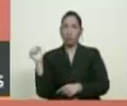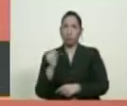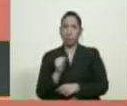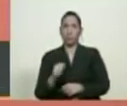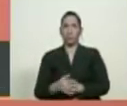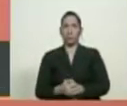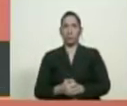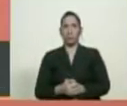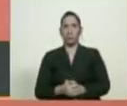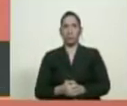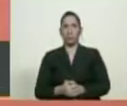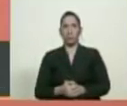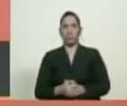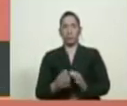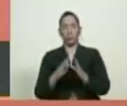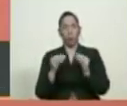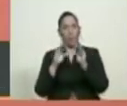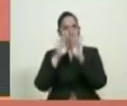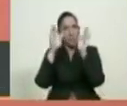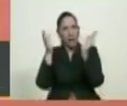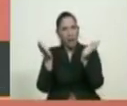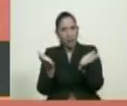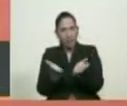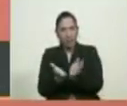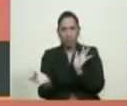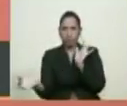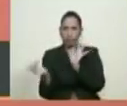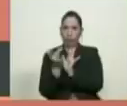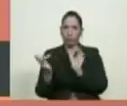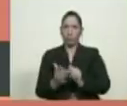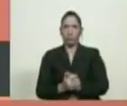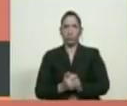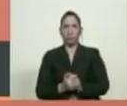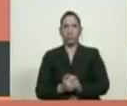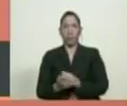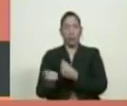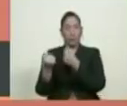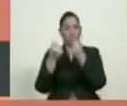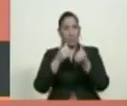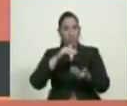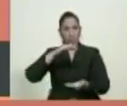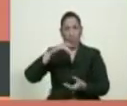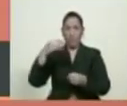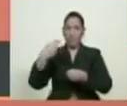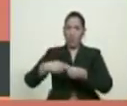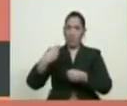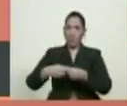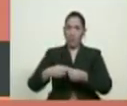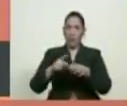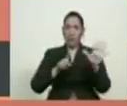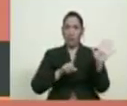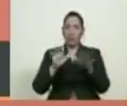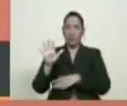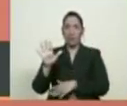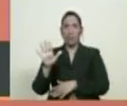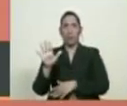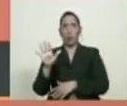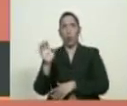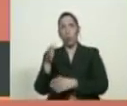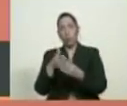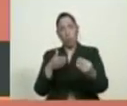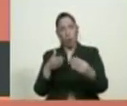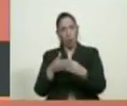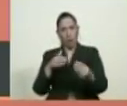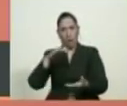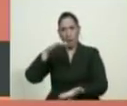Todo el mundo, todo el planeta coincide en que el precio del petróleo está en el orden de los 74, 75 dólares el barril. Todos los días